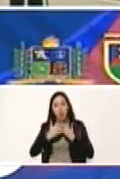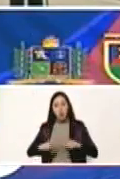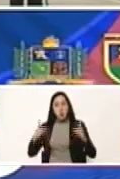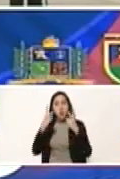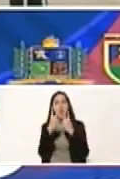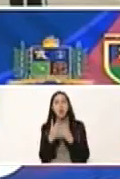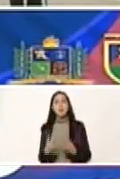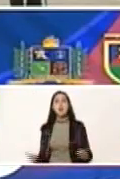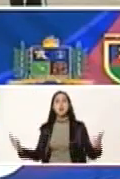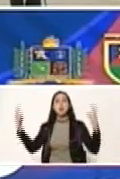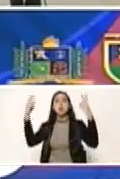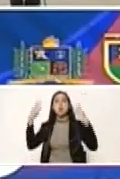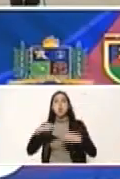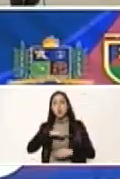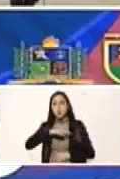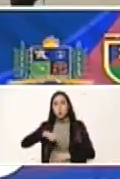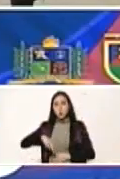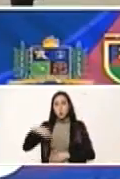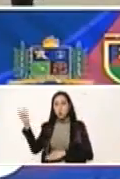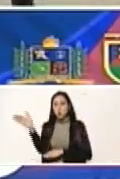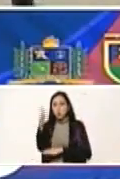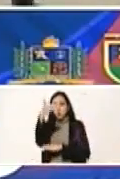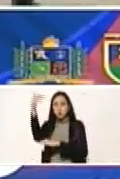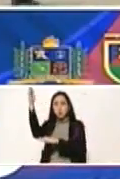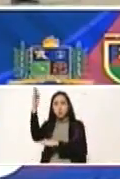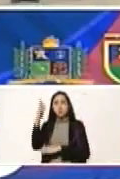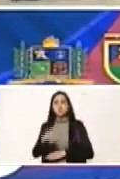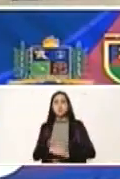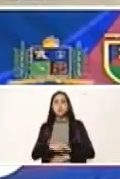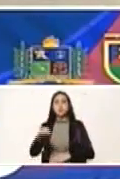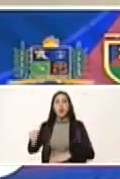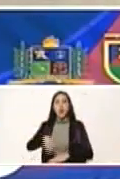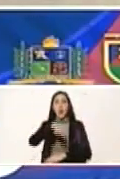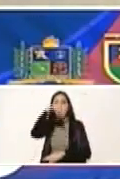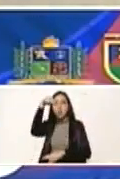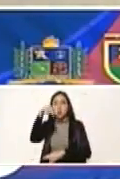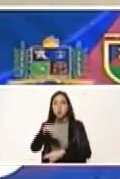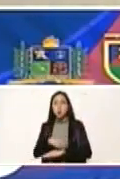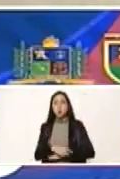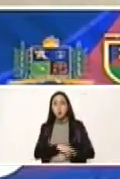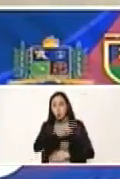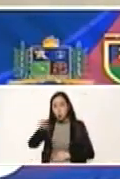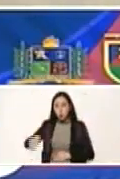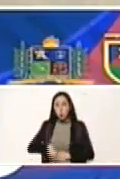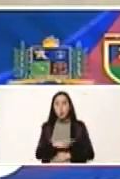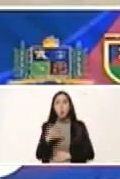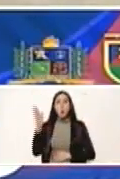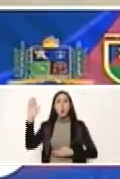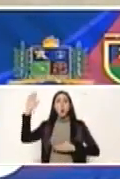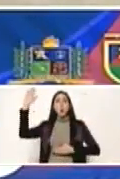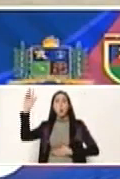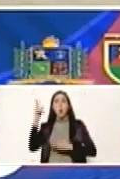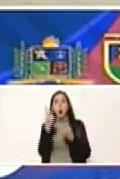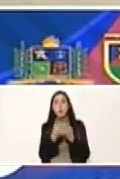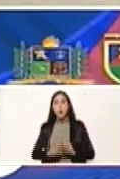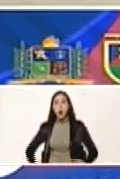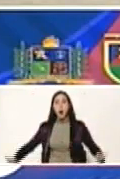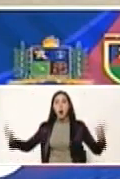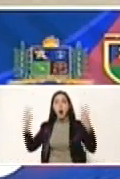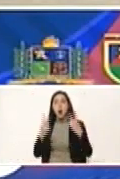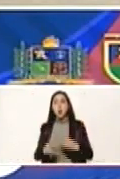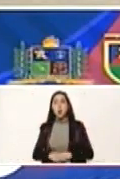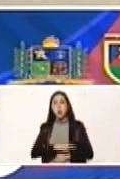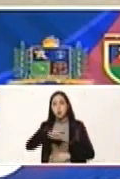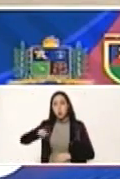victoria, nuestro tricolor nacional, juran ustedes por los grandes valores de nuestra sociedad,